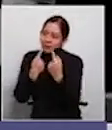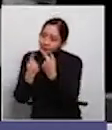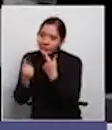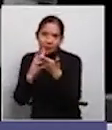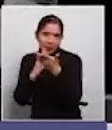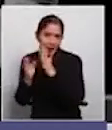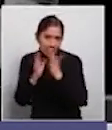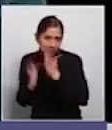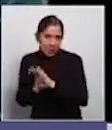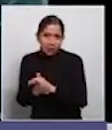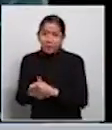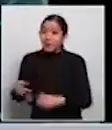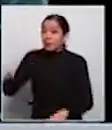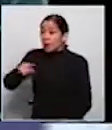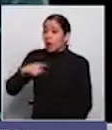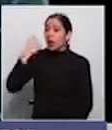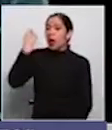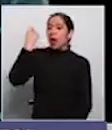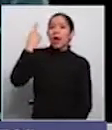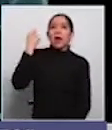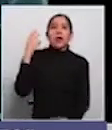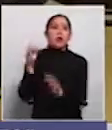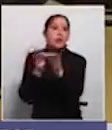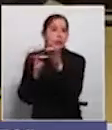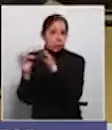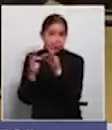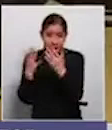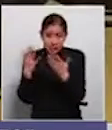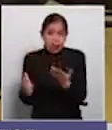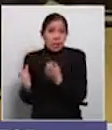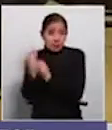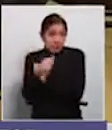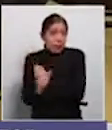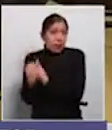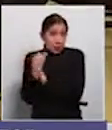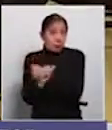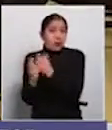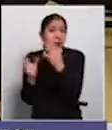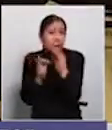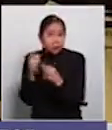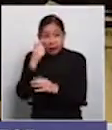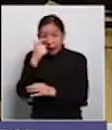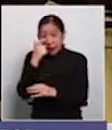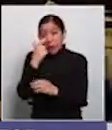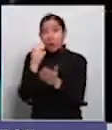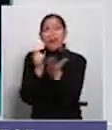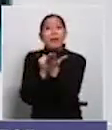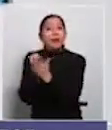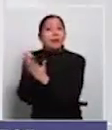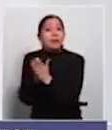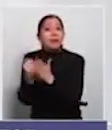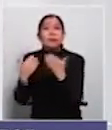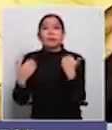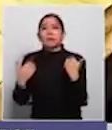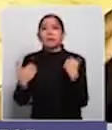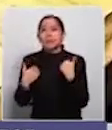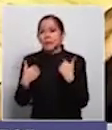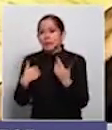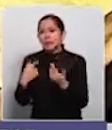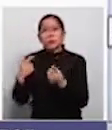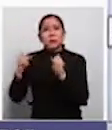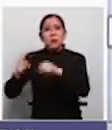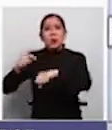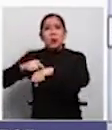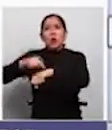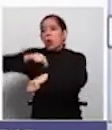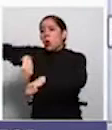en un lenguaje que puedan entender sobre estos riesgos del internet, de que no acepten extraños en el internet, que no